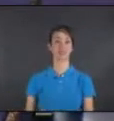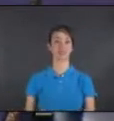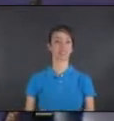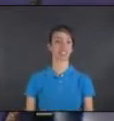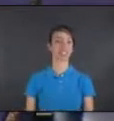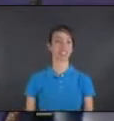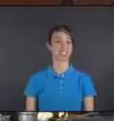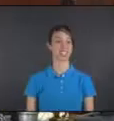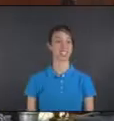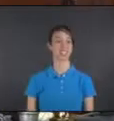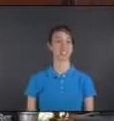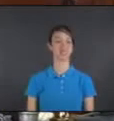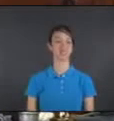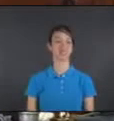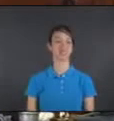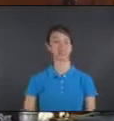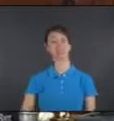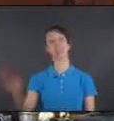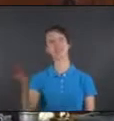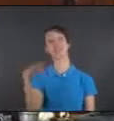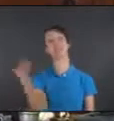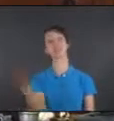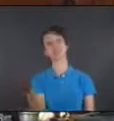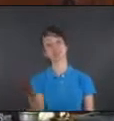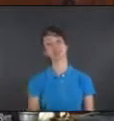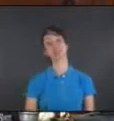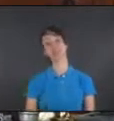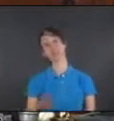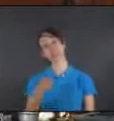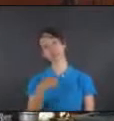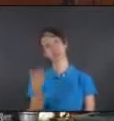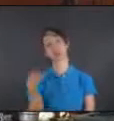Y ahí miro todos los nombres, hermano, todos.